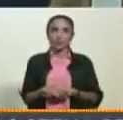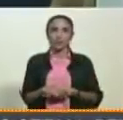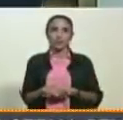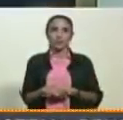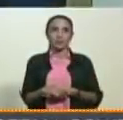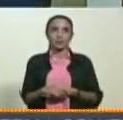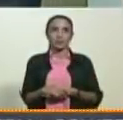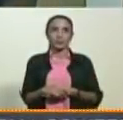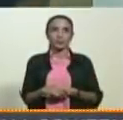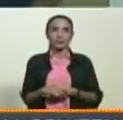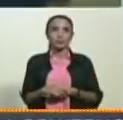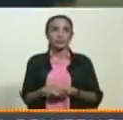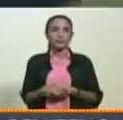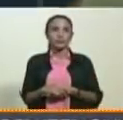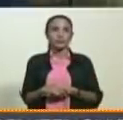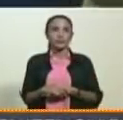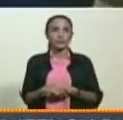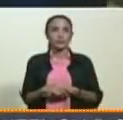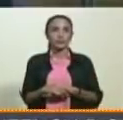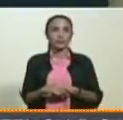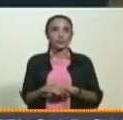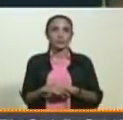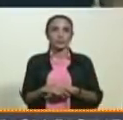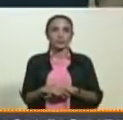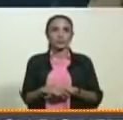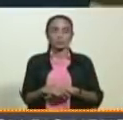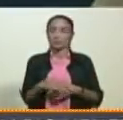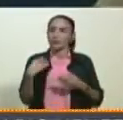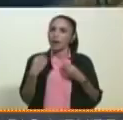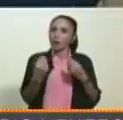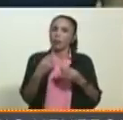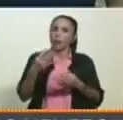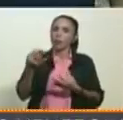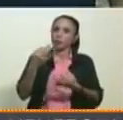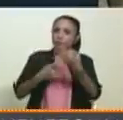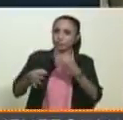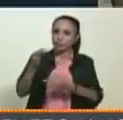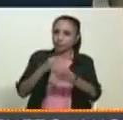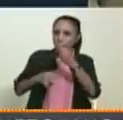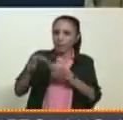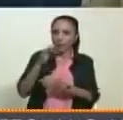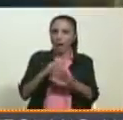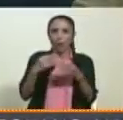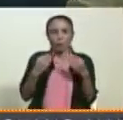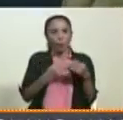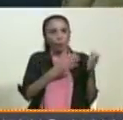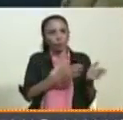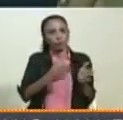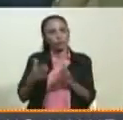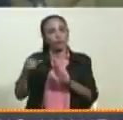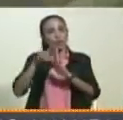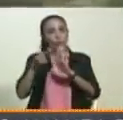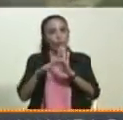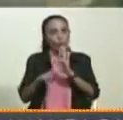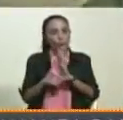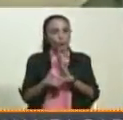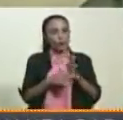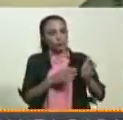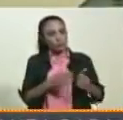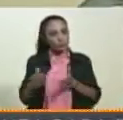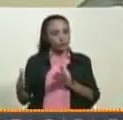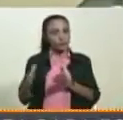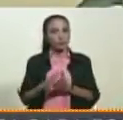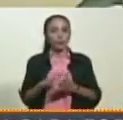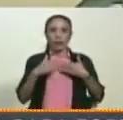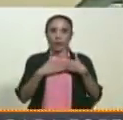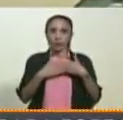Salud, con nuestro hermano Luis López, con instrucciones que, bueno, nuestro presidente Nicolás Maduro nos dio para reaperturar